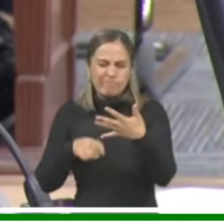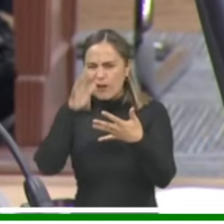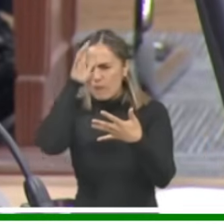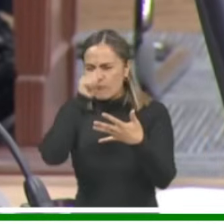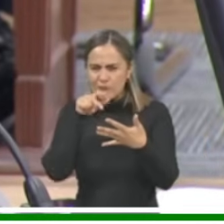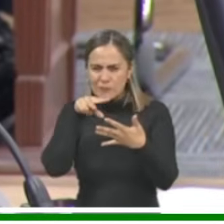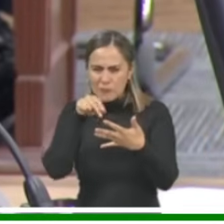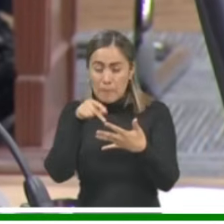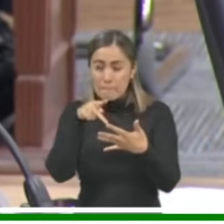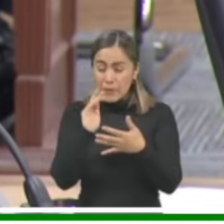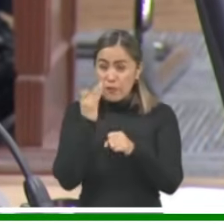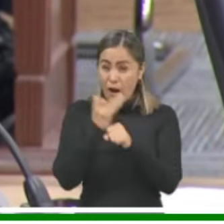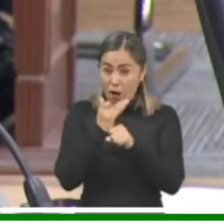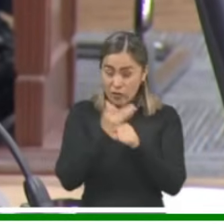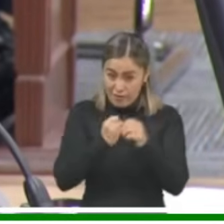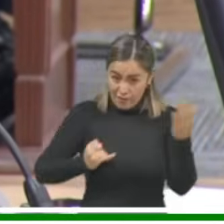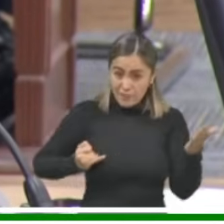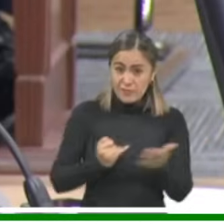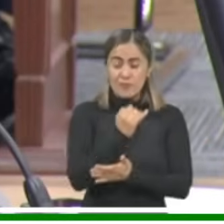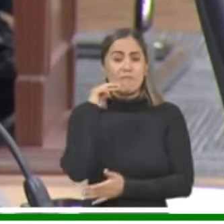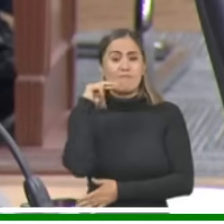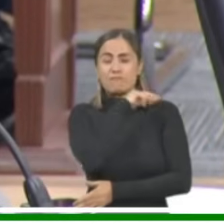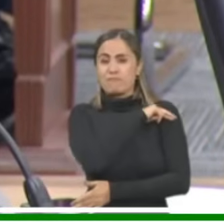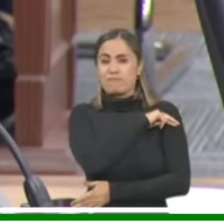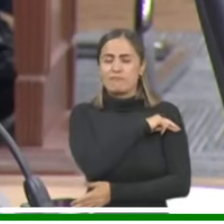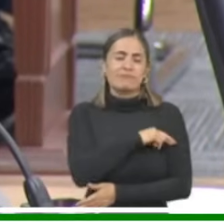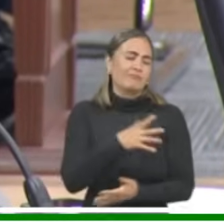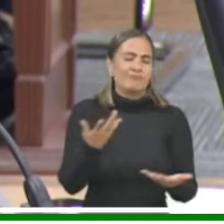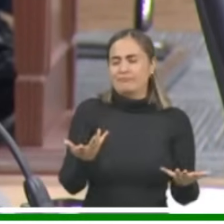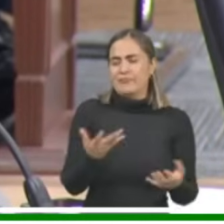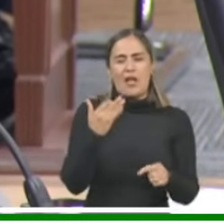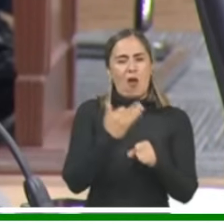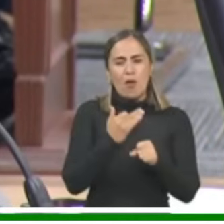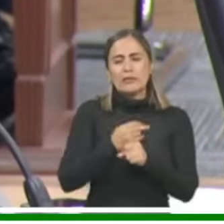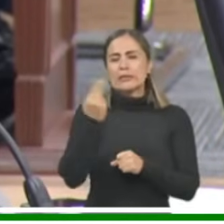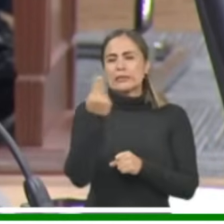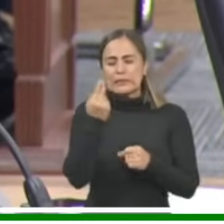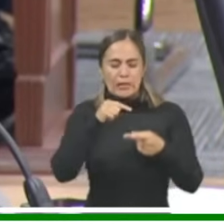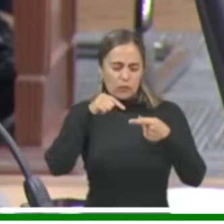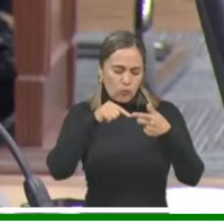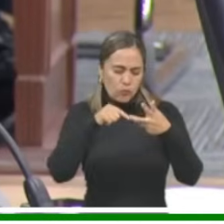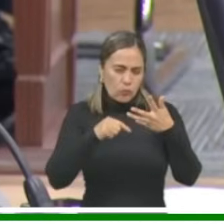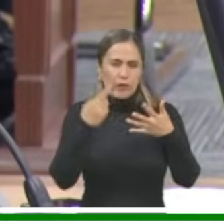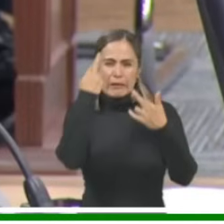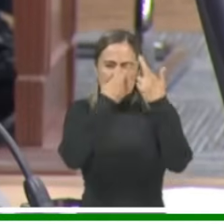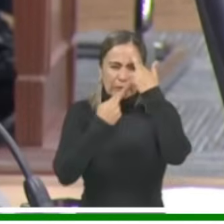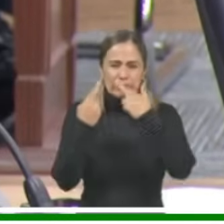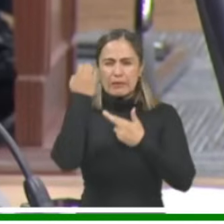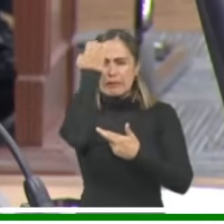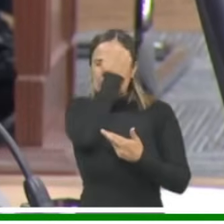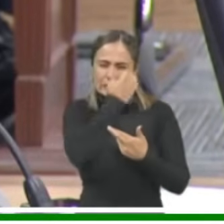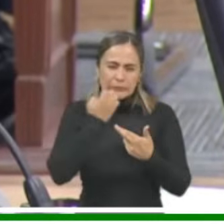una decisión que se tome a la ligera. Hay cuestiones de mucho fondo que tendrían que discutirse con